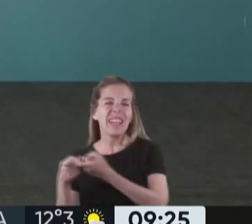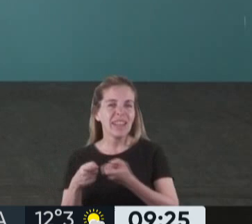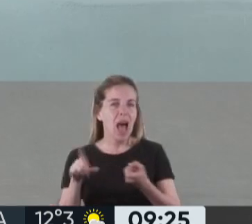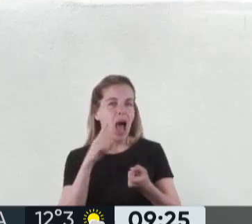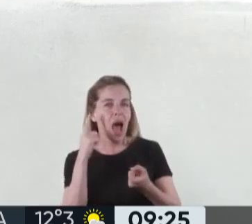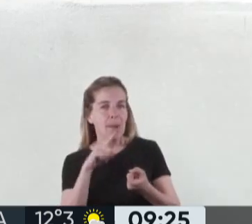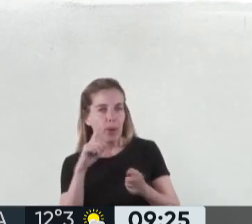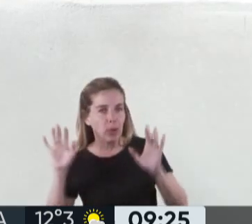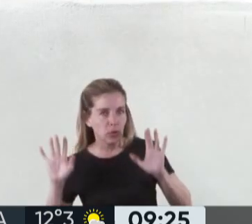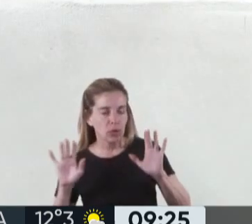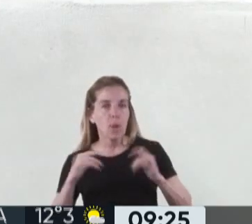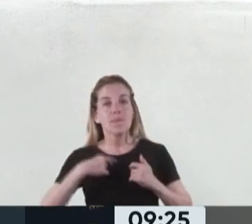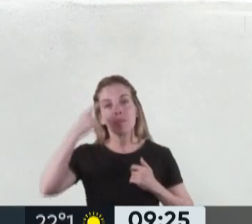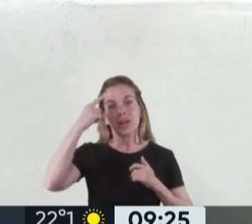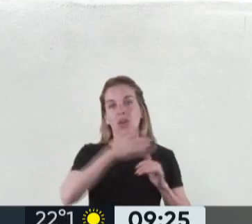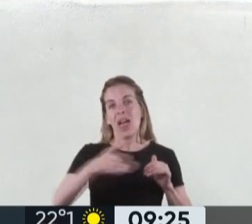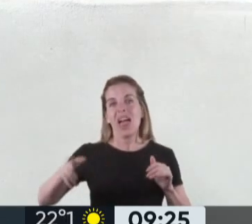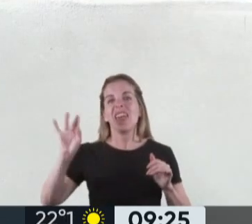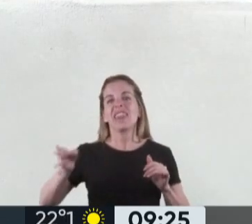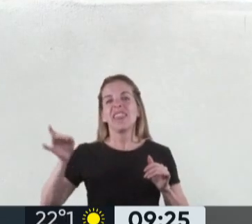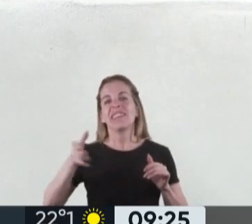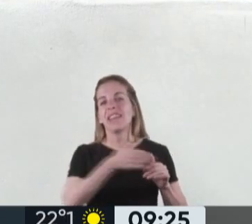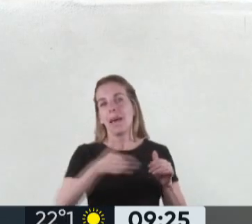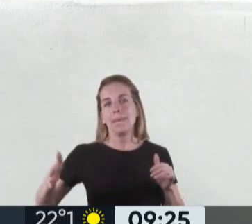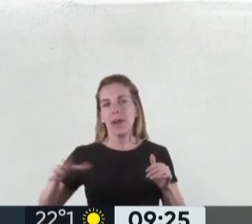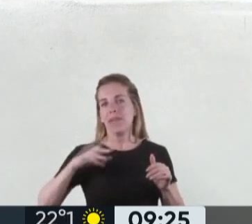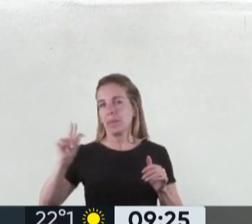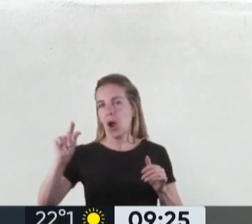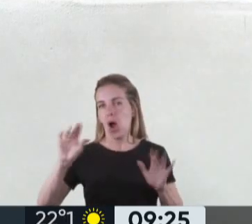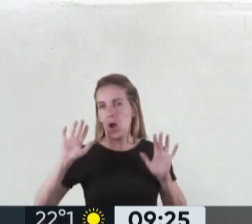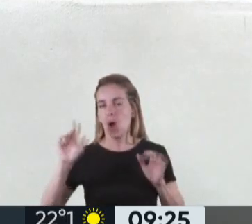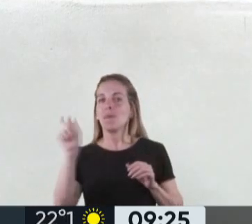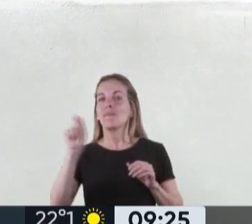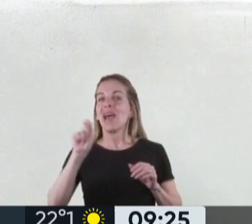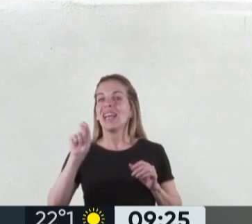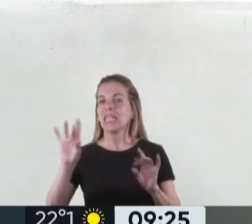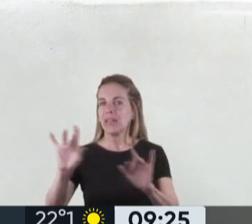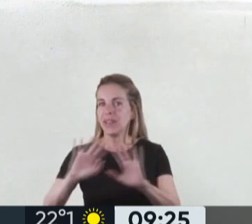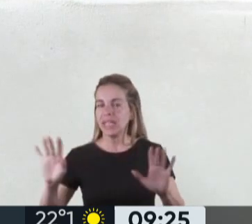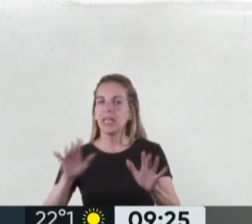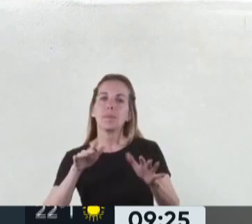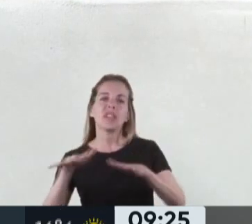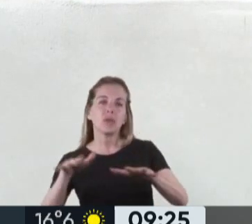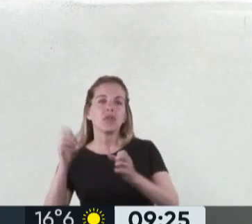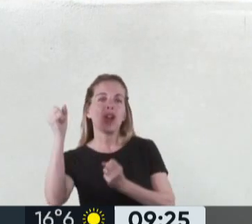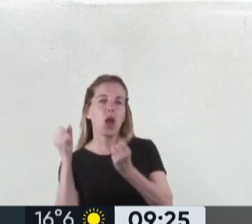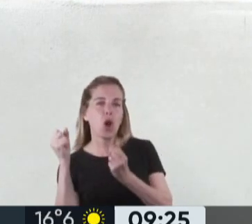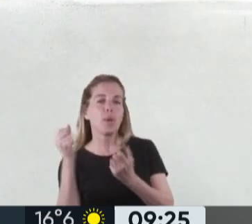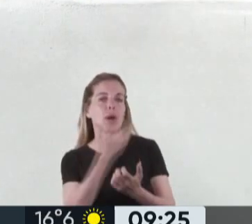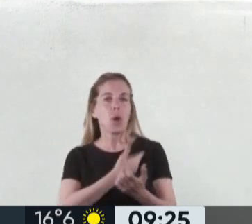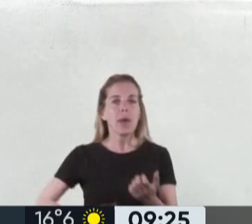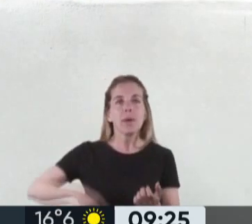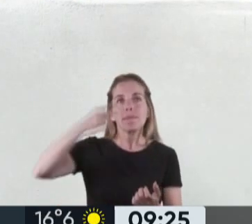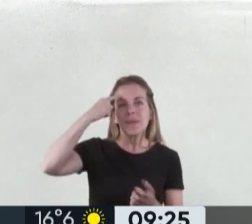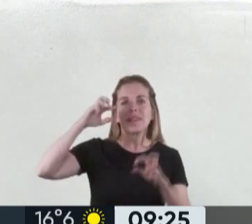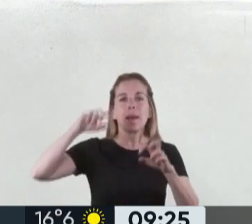tiene previsto el gobierno de cara a diciembre, que es un mes complicado por la situación social, por la situación económica? ¿Tienen previsto un plan de contingencia?